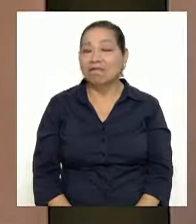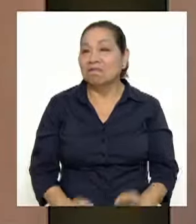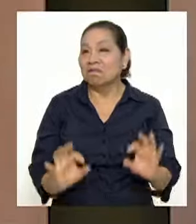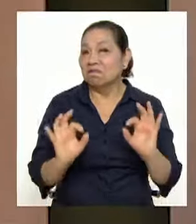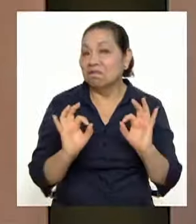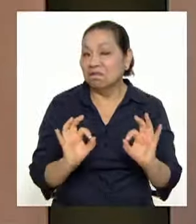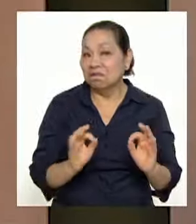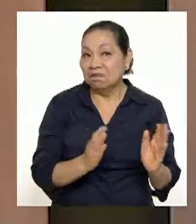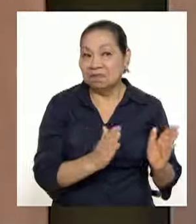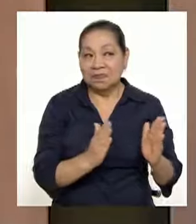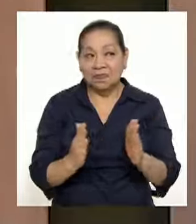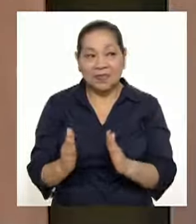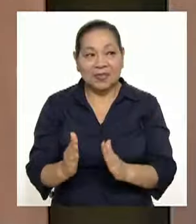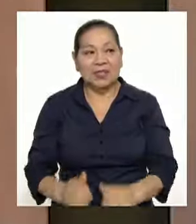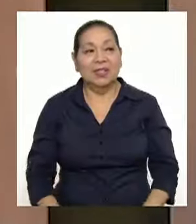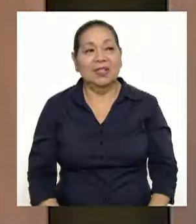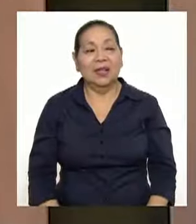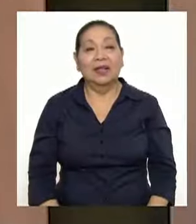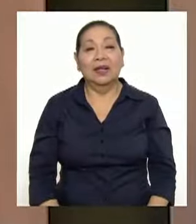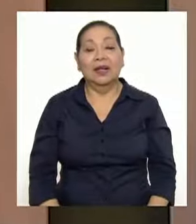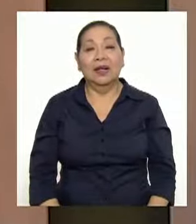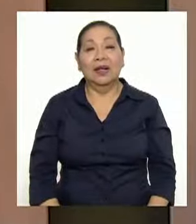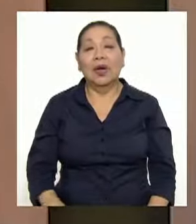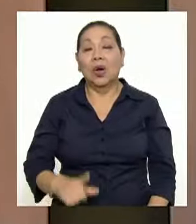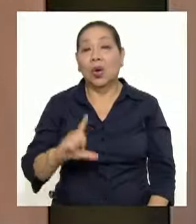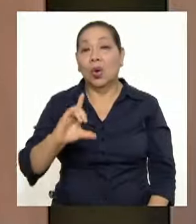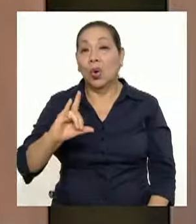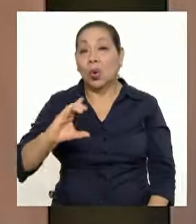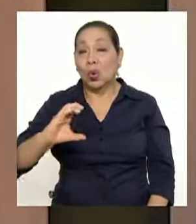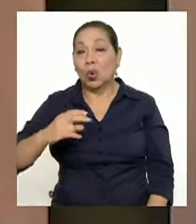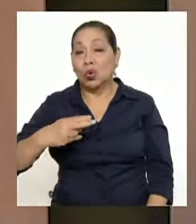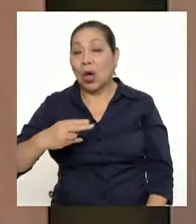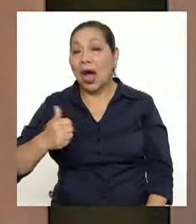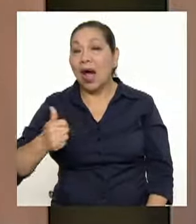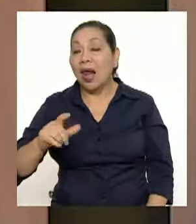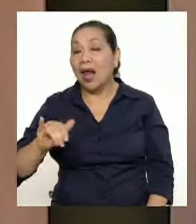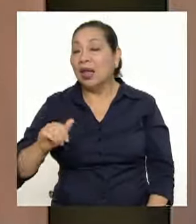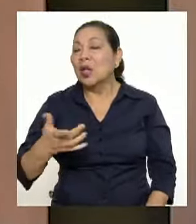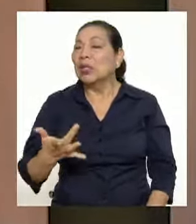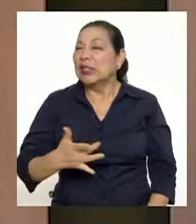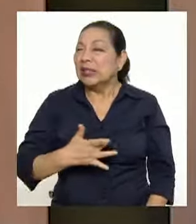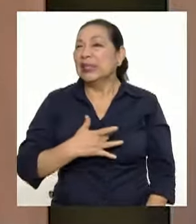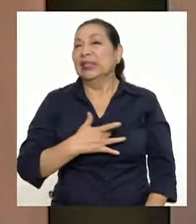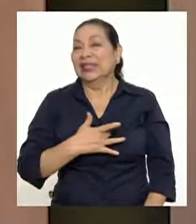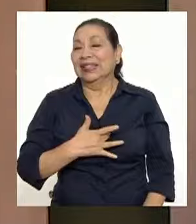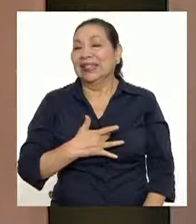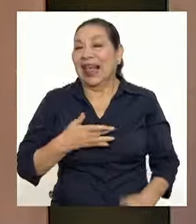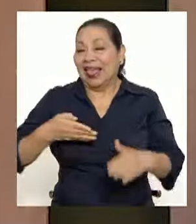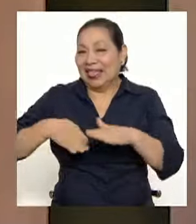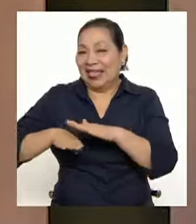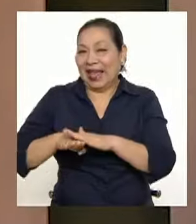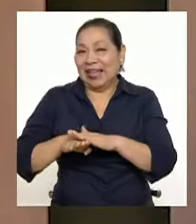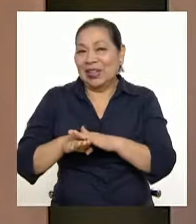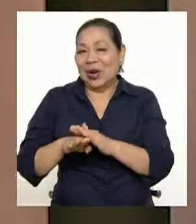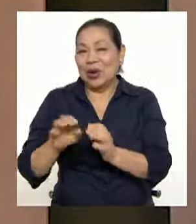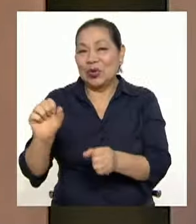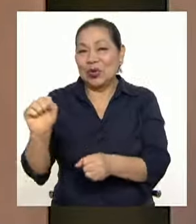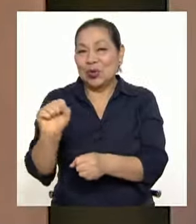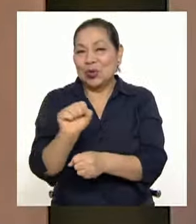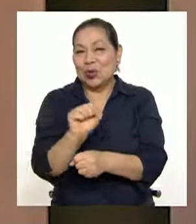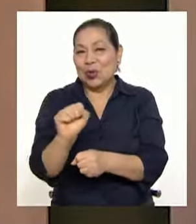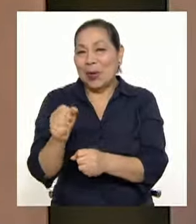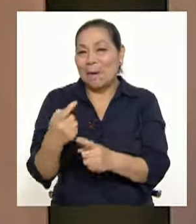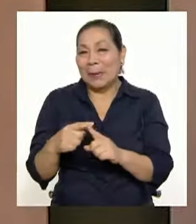Perfecto. Y nos vamos a subir al vehículo de Lucho Alaiza para saber cómo se siente estar dentro de una de